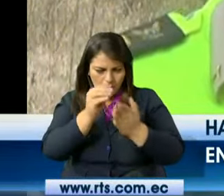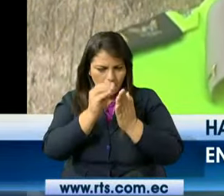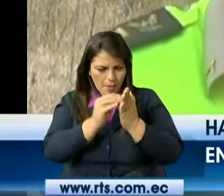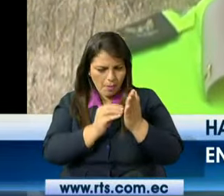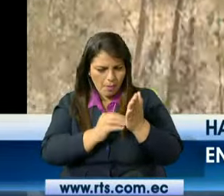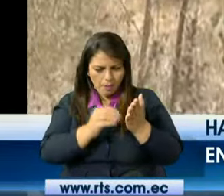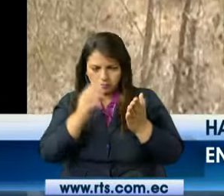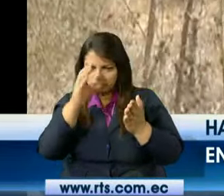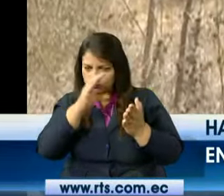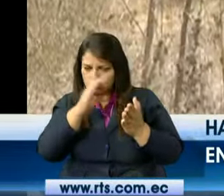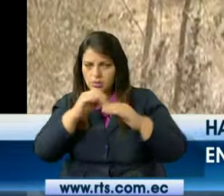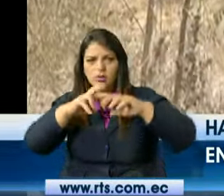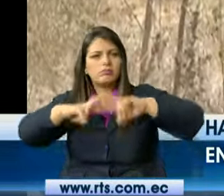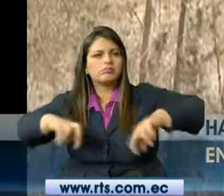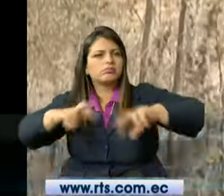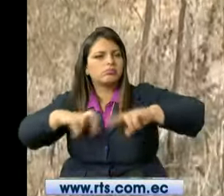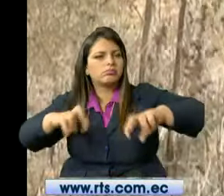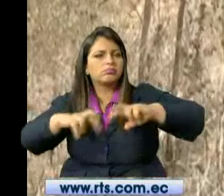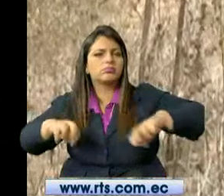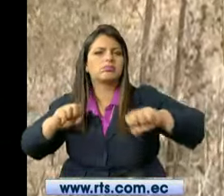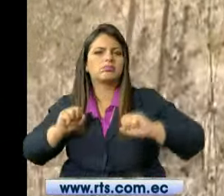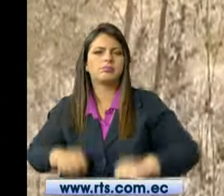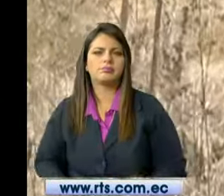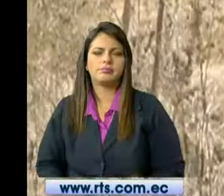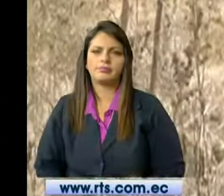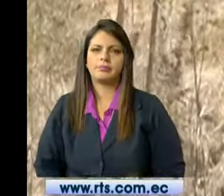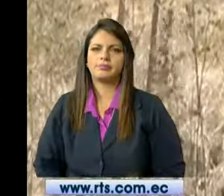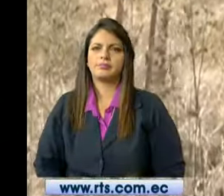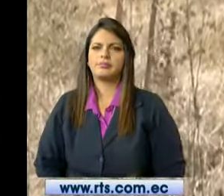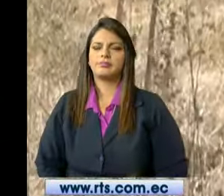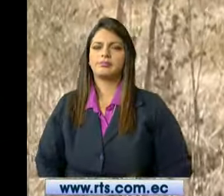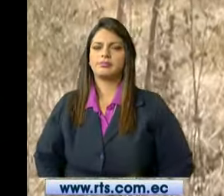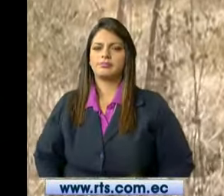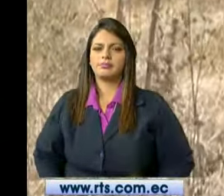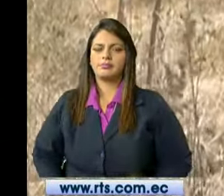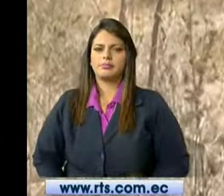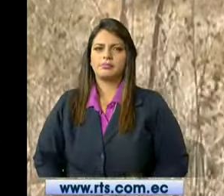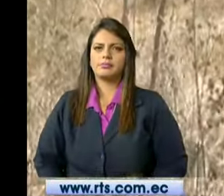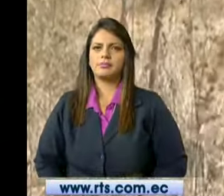investigación. Con cámaras de Eduardo García, desde Manta, provincia de Manabí, informó Goyín Delgado.